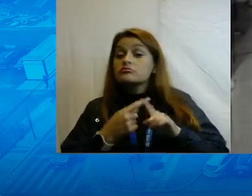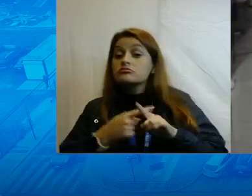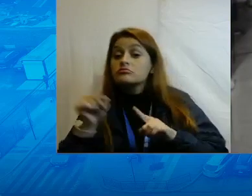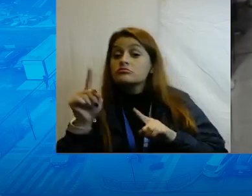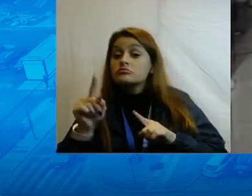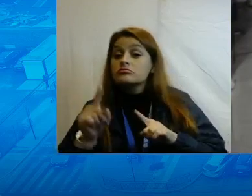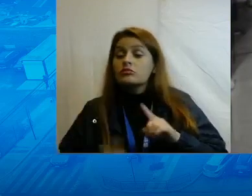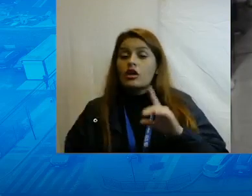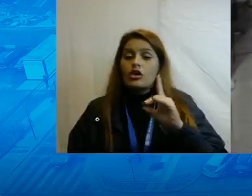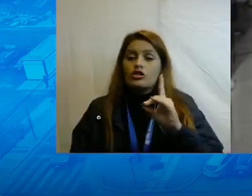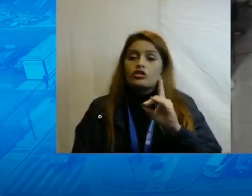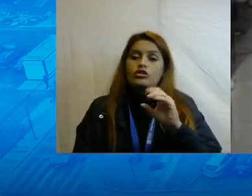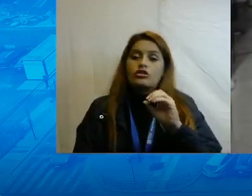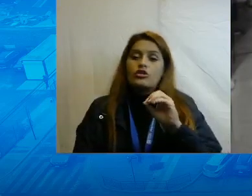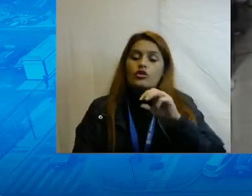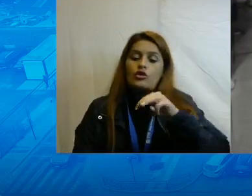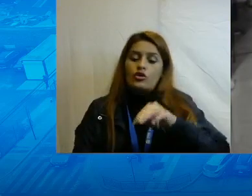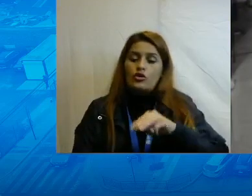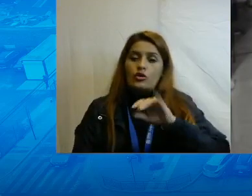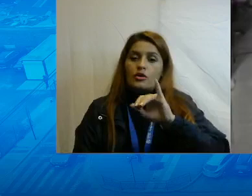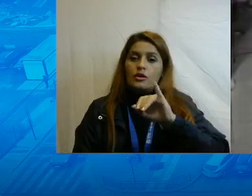concejal Domínguez.